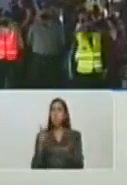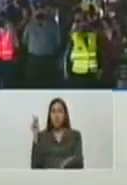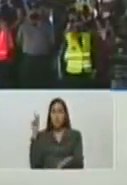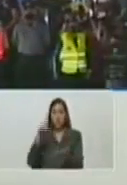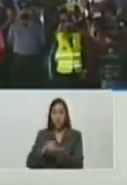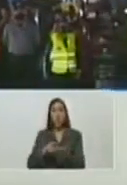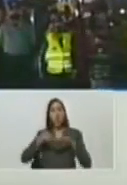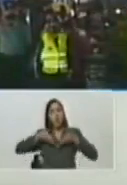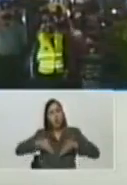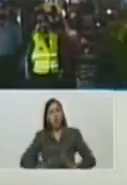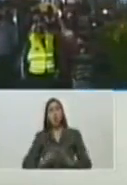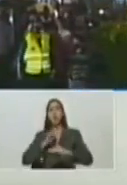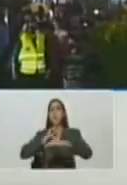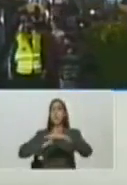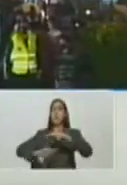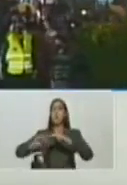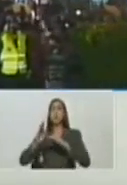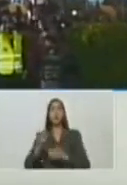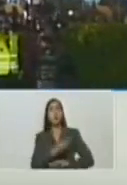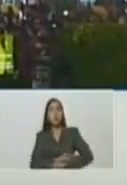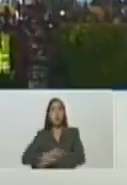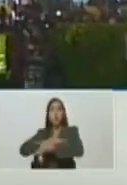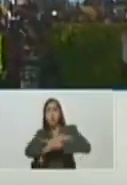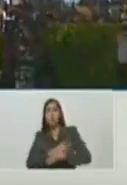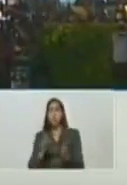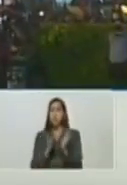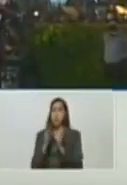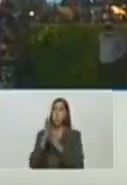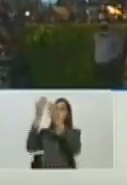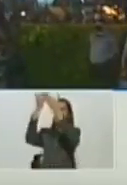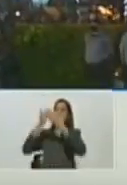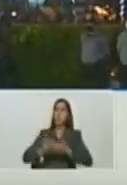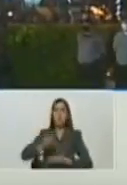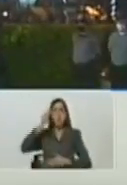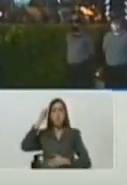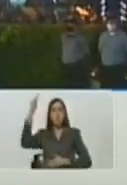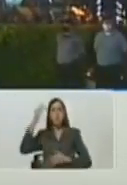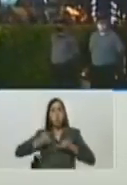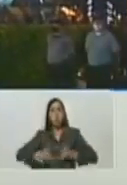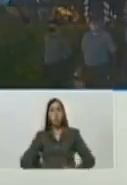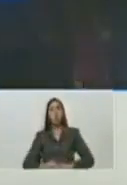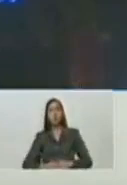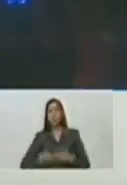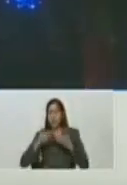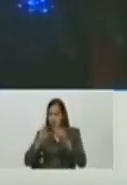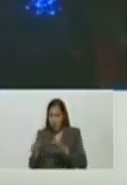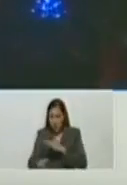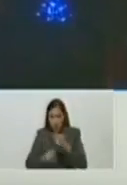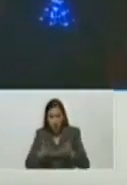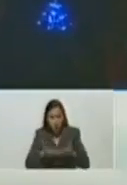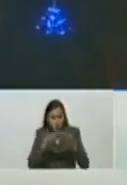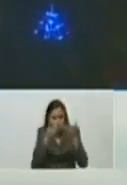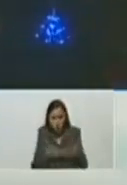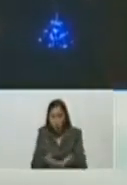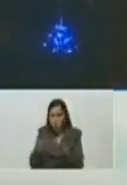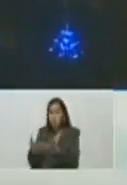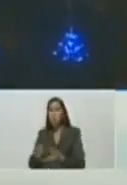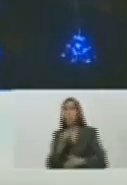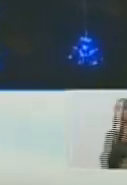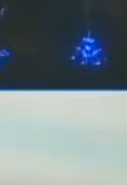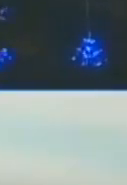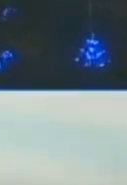el profeta Jesús llega, el enviado de Dios. Llega precisamente con sus regalos, con sus buenas noticias, con